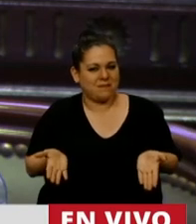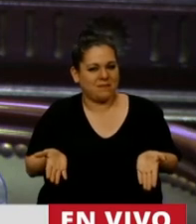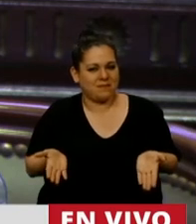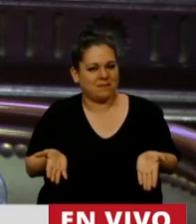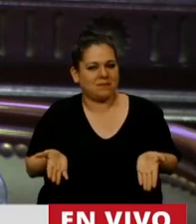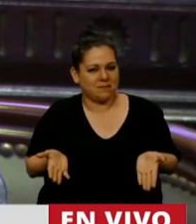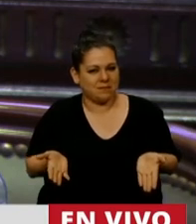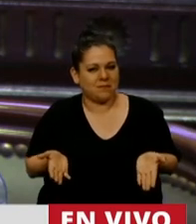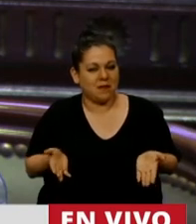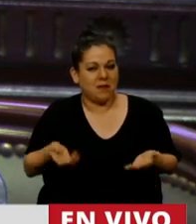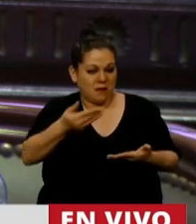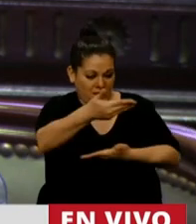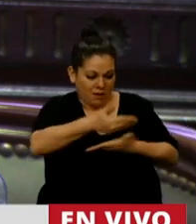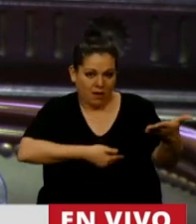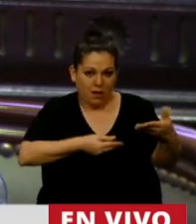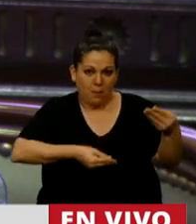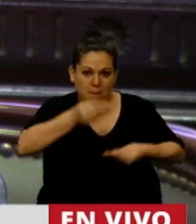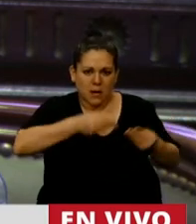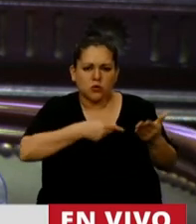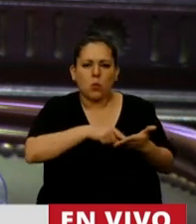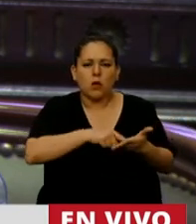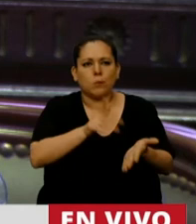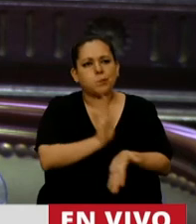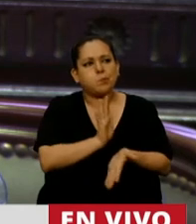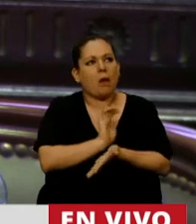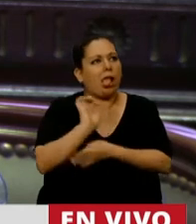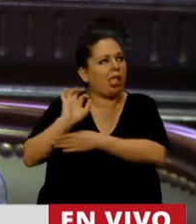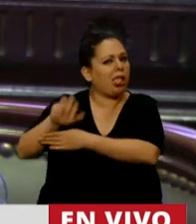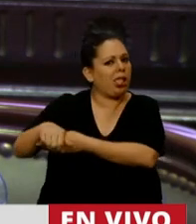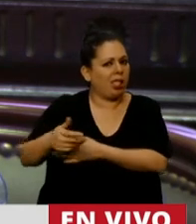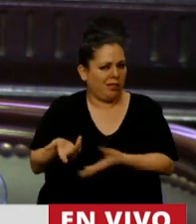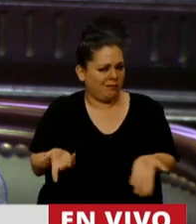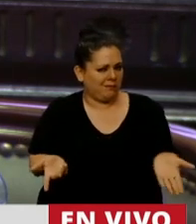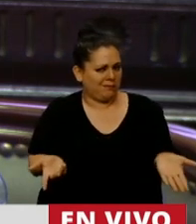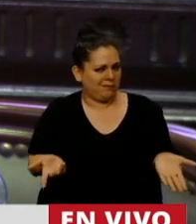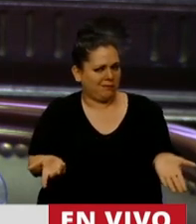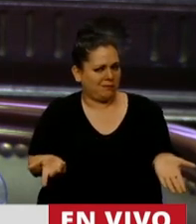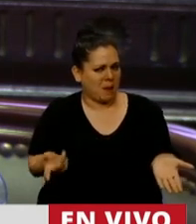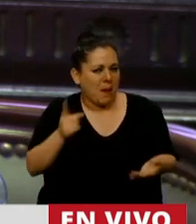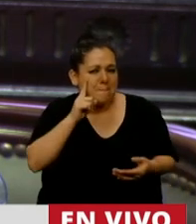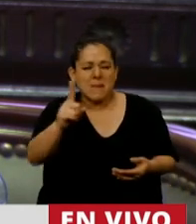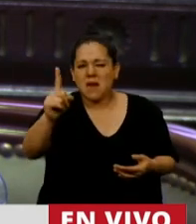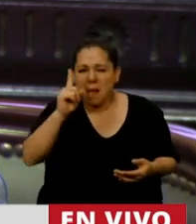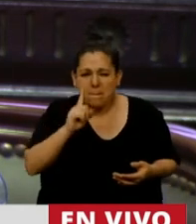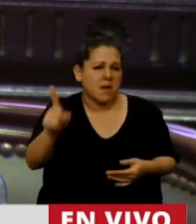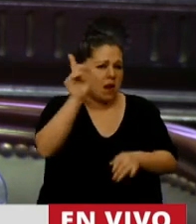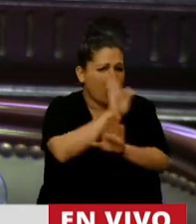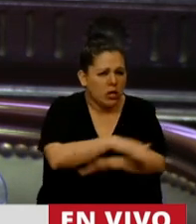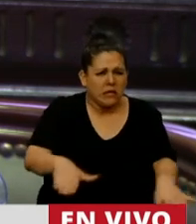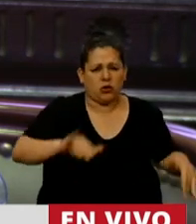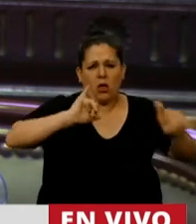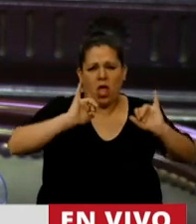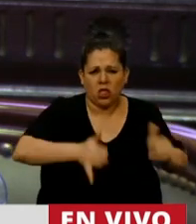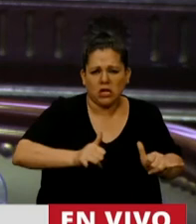Nos están diciendo que hagamos oídos sordos al llanto de miles de niños y adolescentes